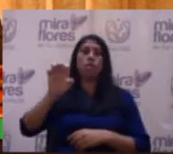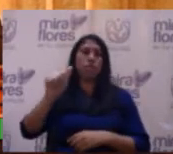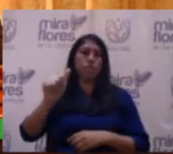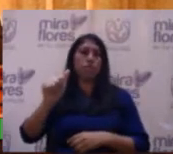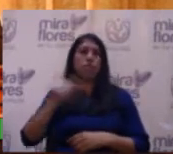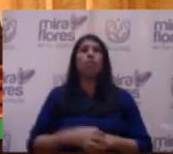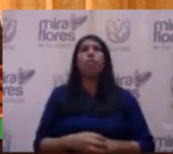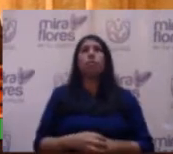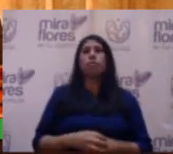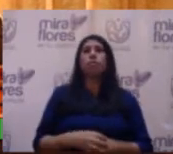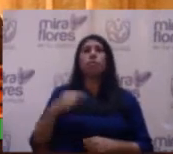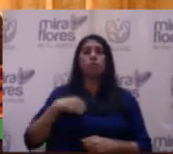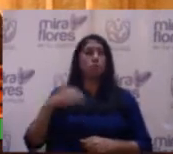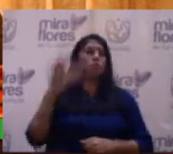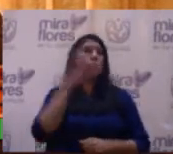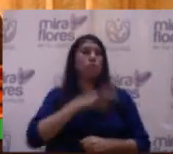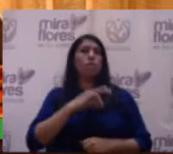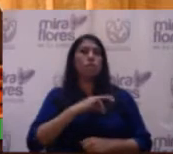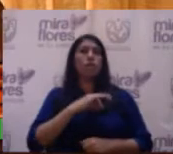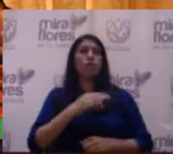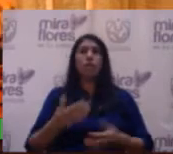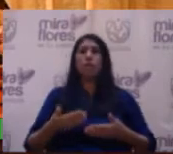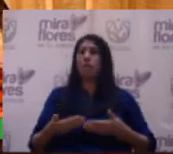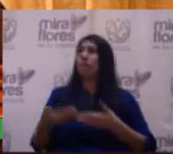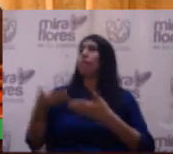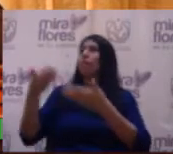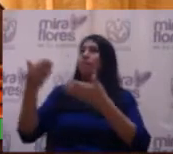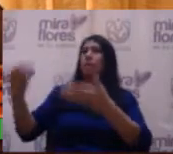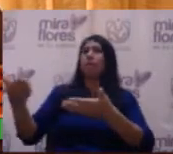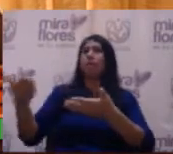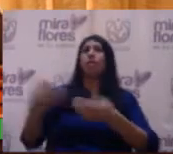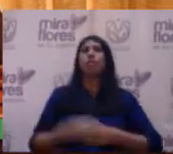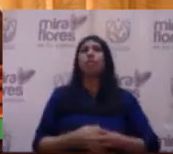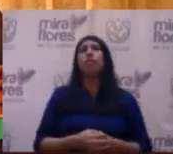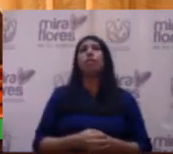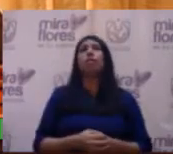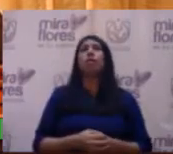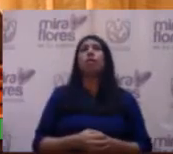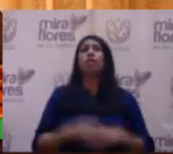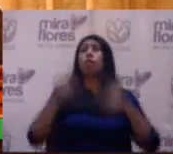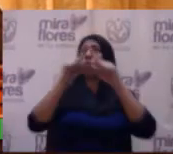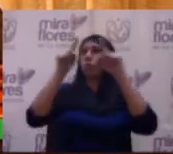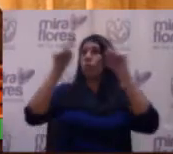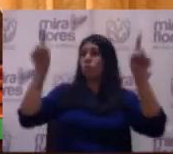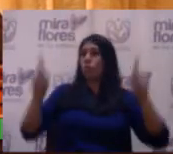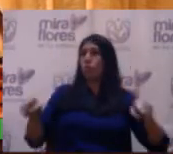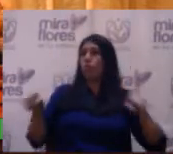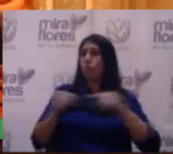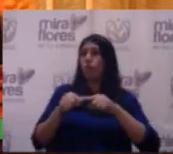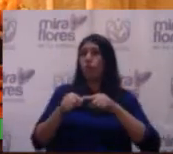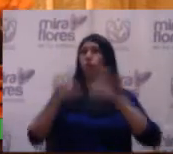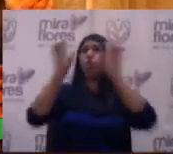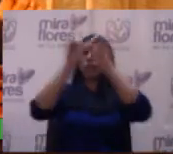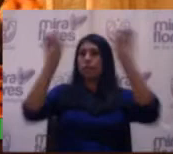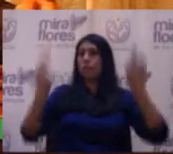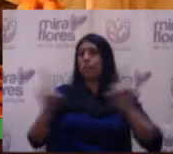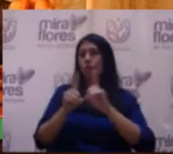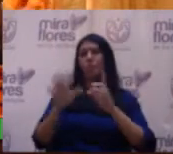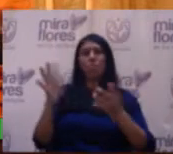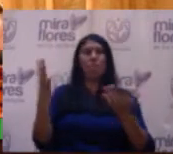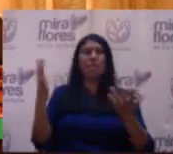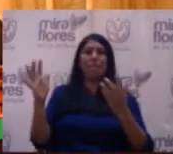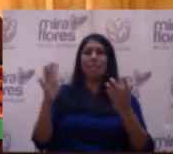a aprovechar también para pasarles a cada uno de ustedes los cuadros con los diplomas. Son muy